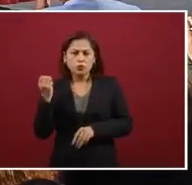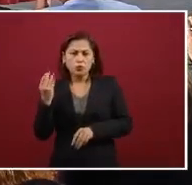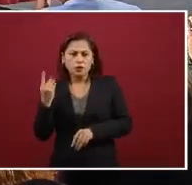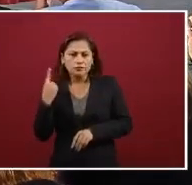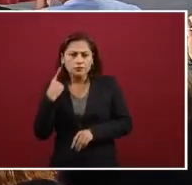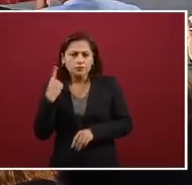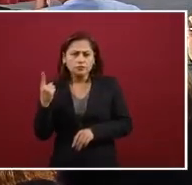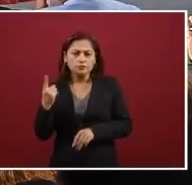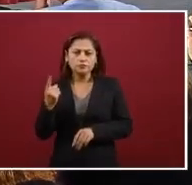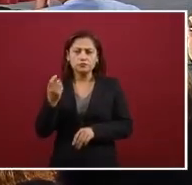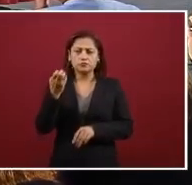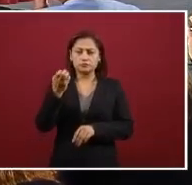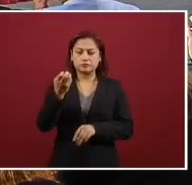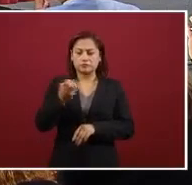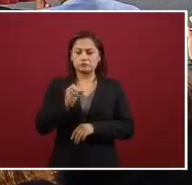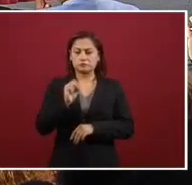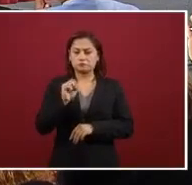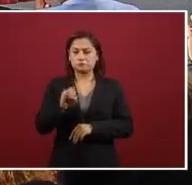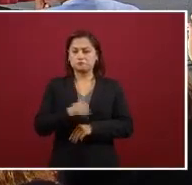300. Sí.